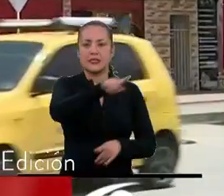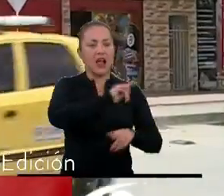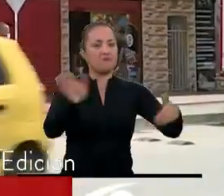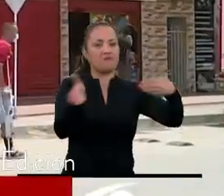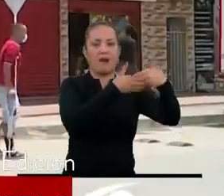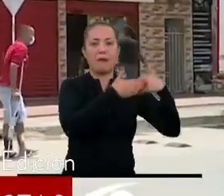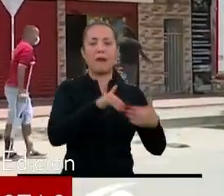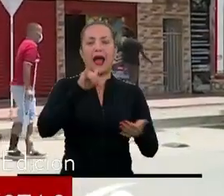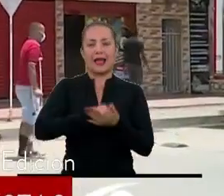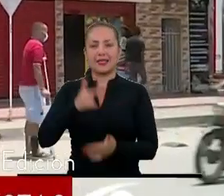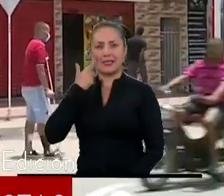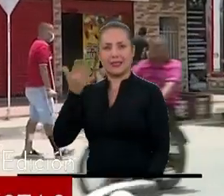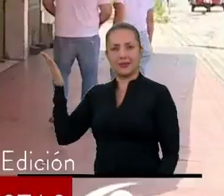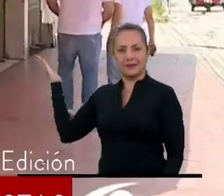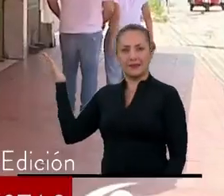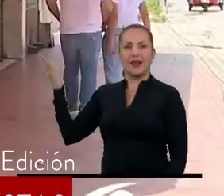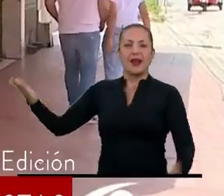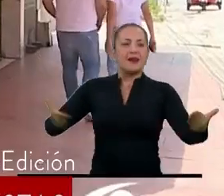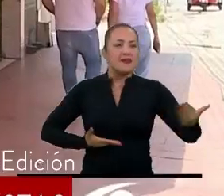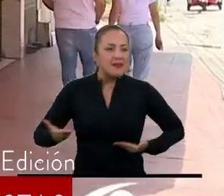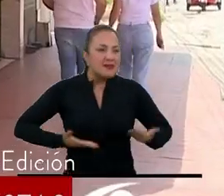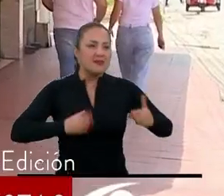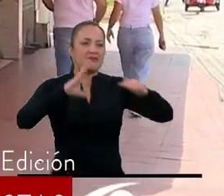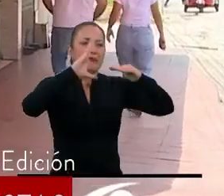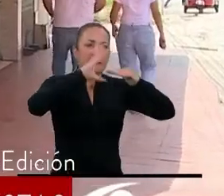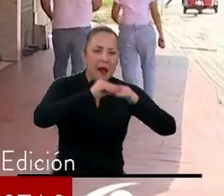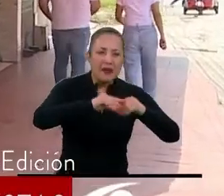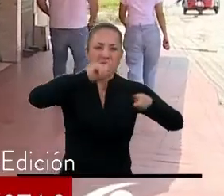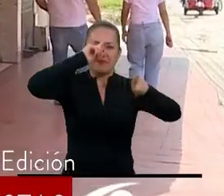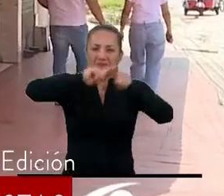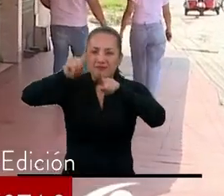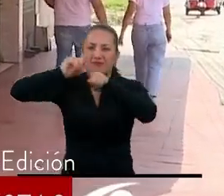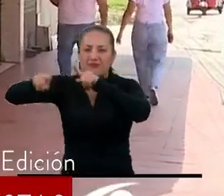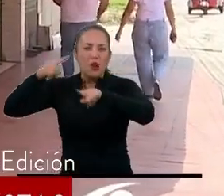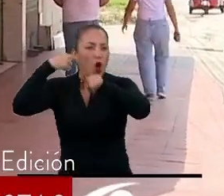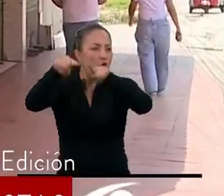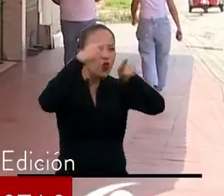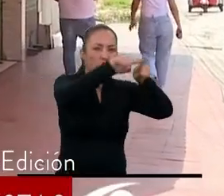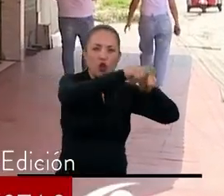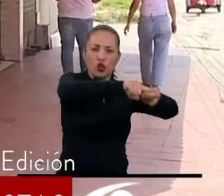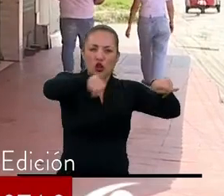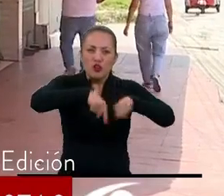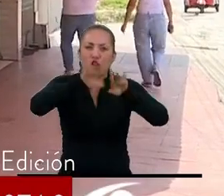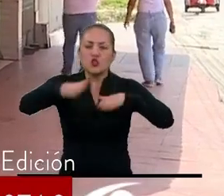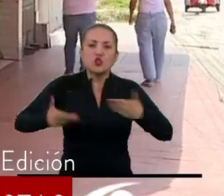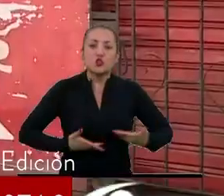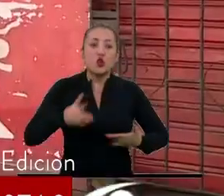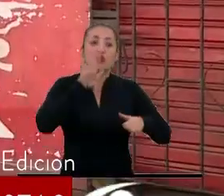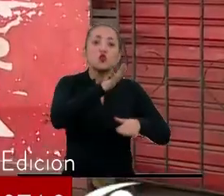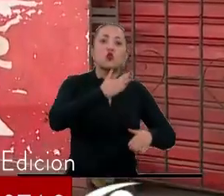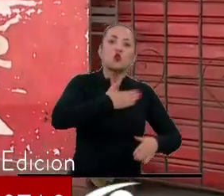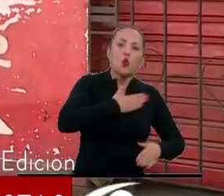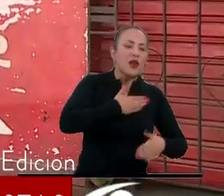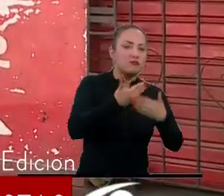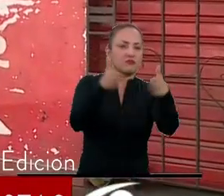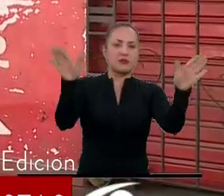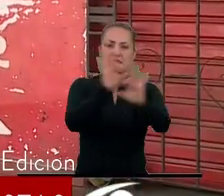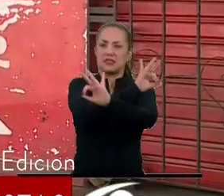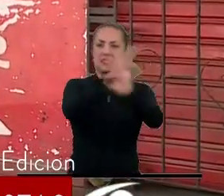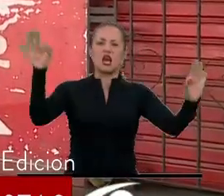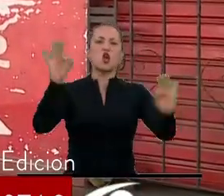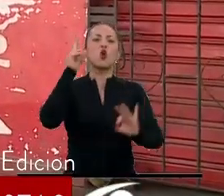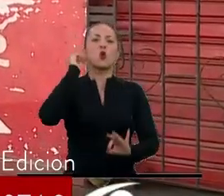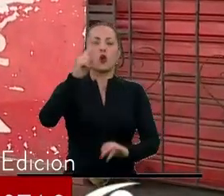las tiendas, panaderías, almacenes, entre otros negocios en Soledad Atlántico. Sus dueños no quisieron abrir porque dicen que